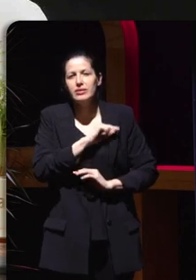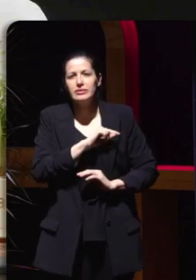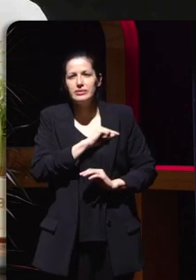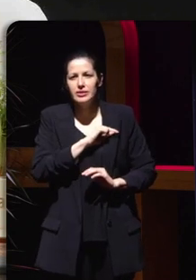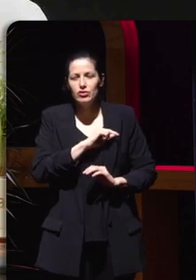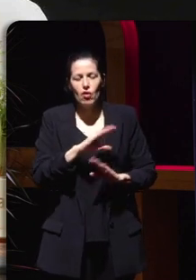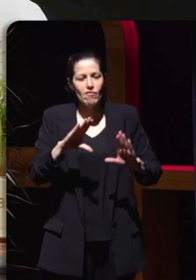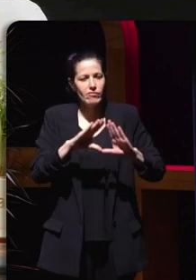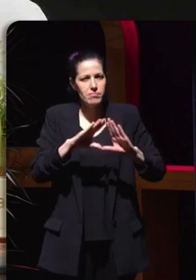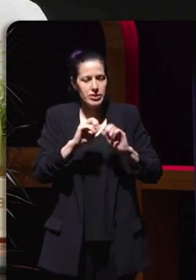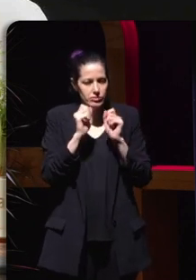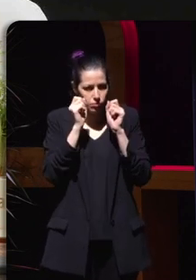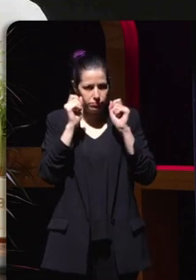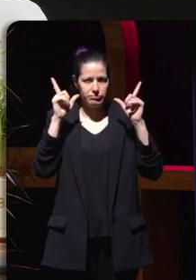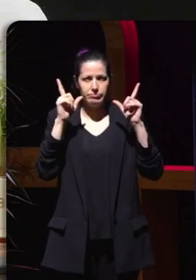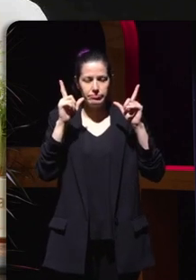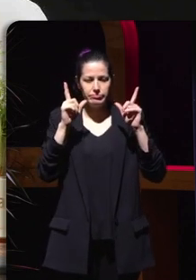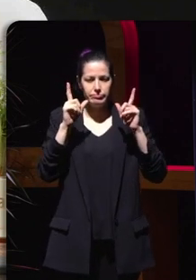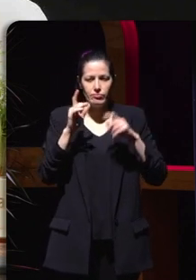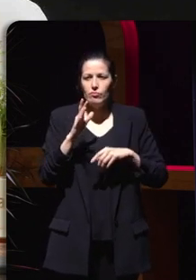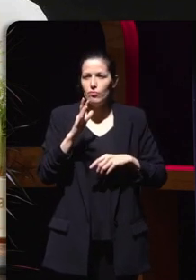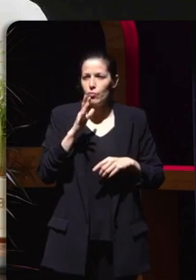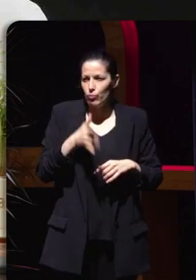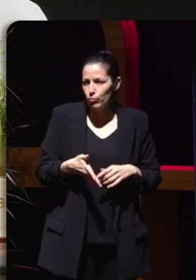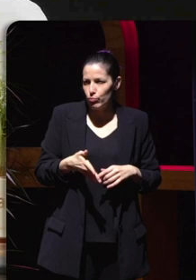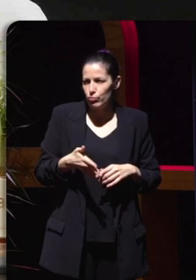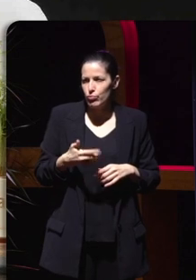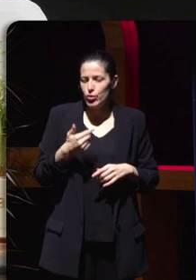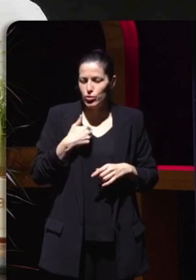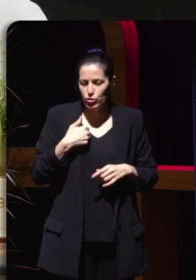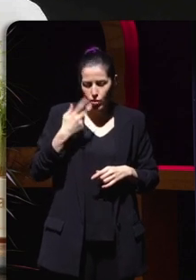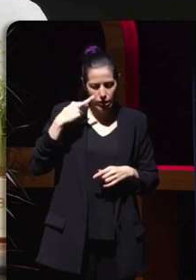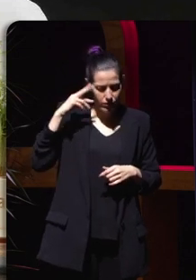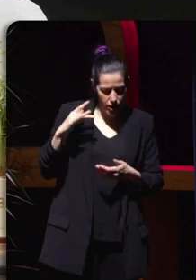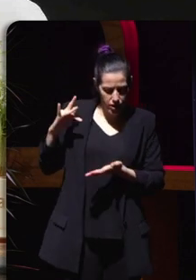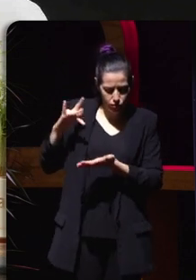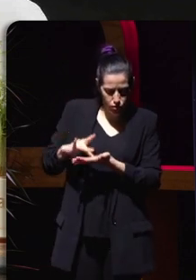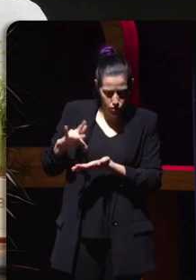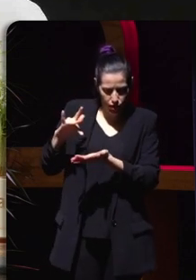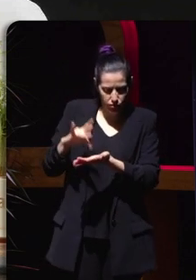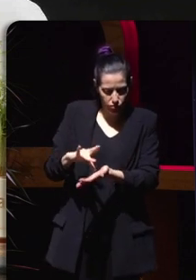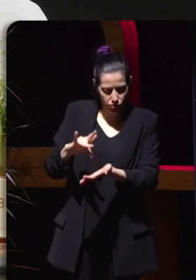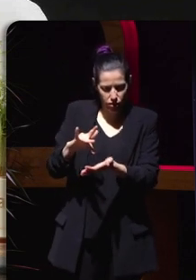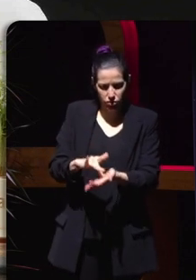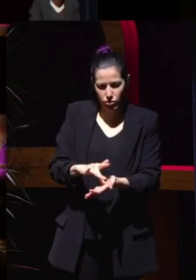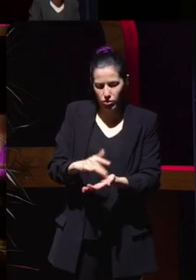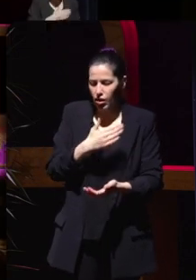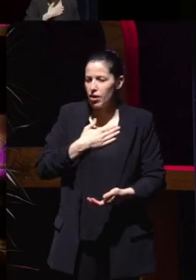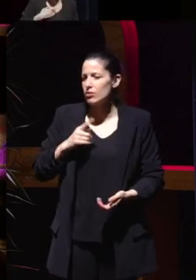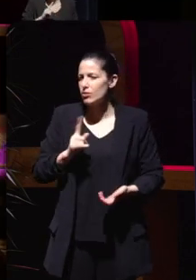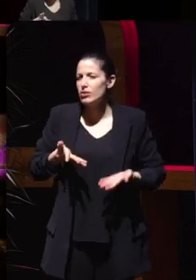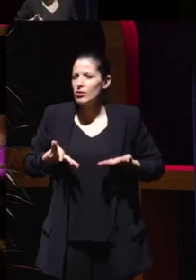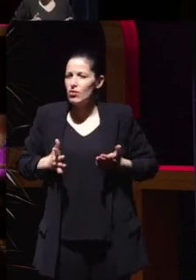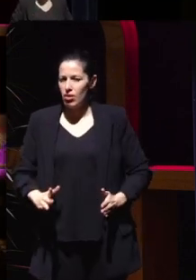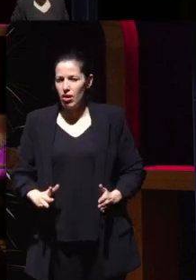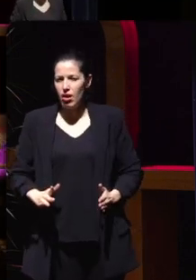o todo hay tantas tantas cosas que me pasaron a mí que desecharía que no yo pasasen a Ela que síntoma necesidad